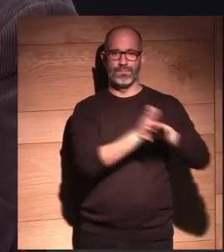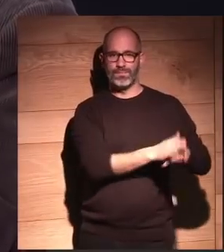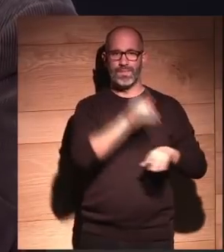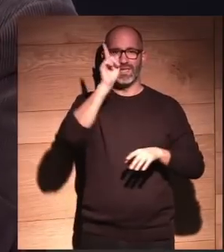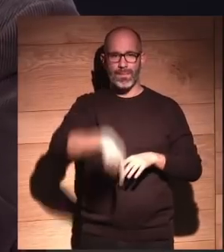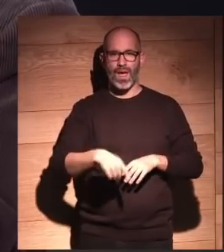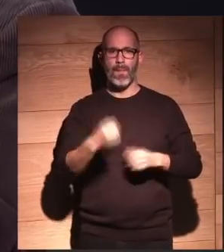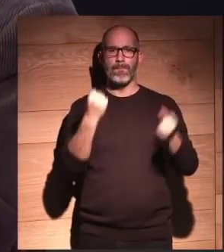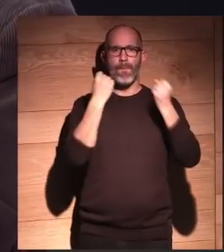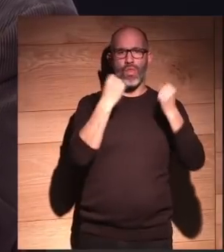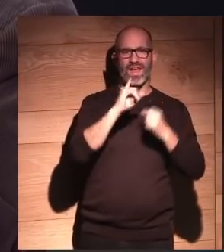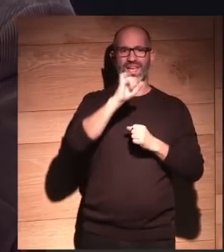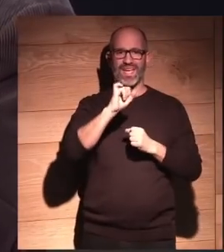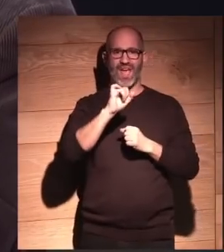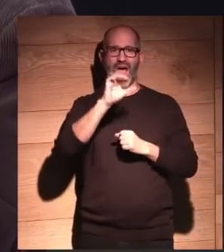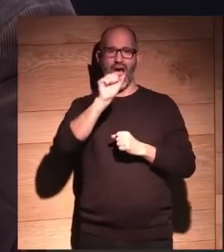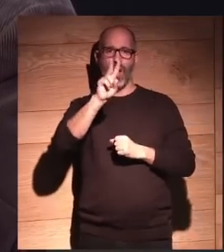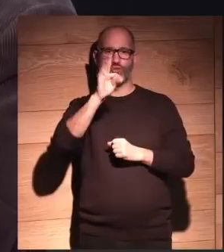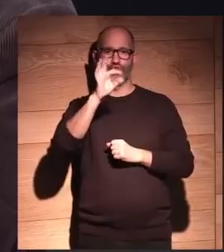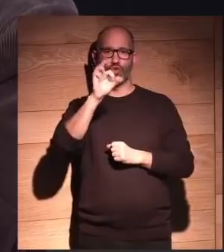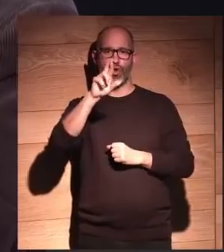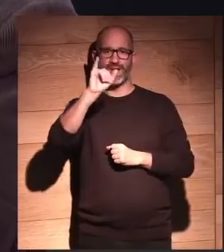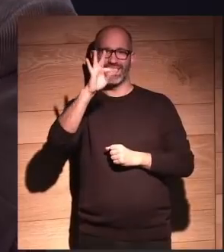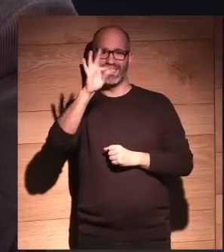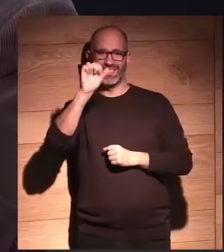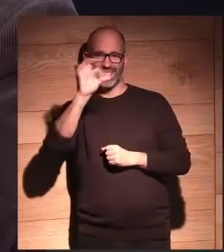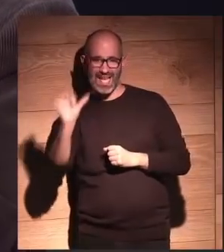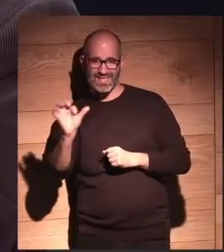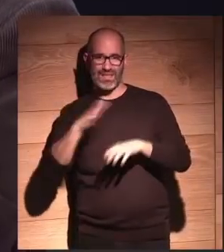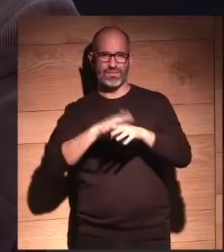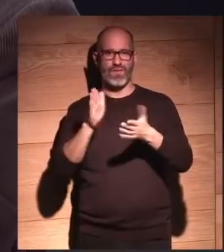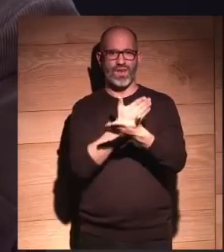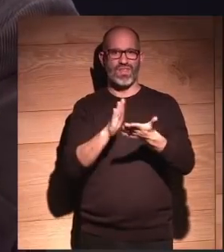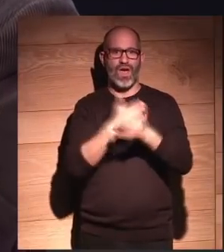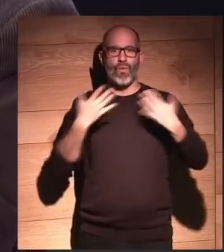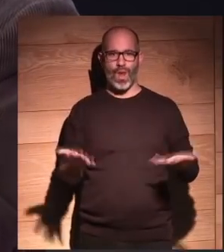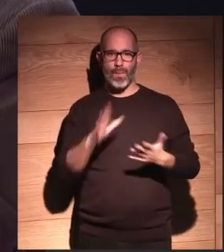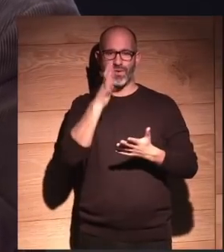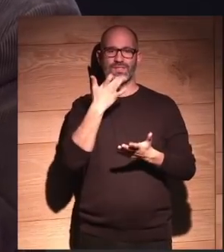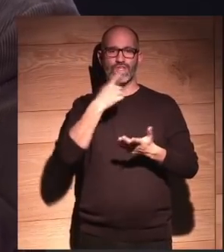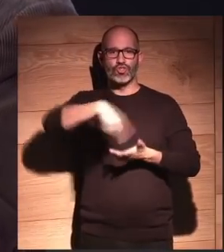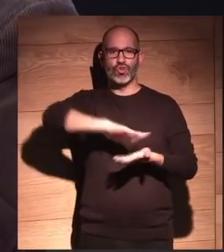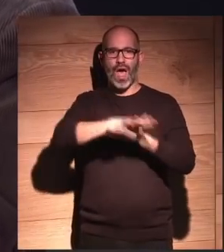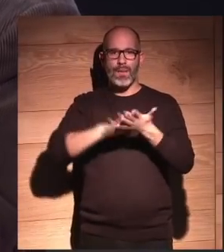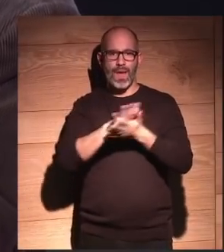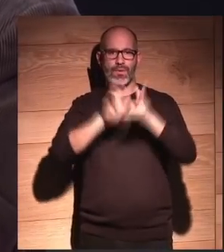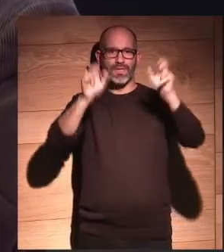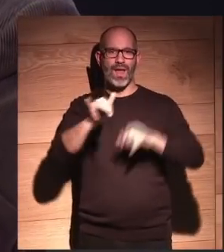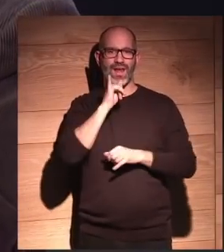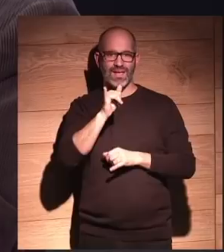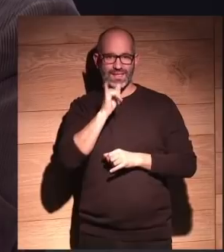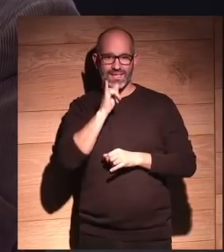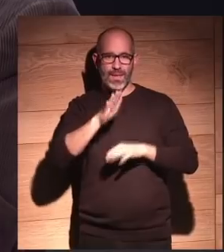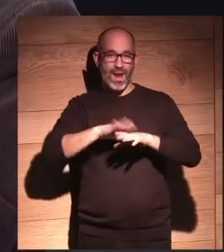y autoritas. Eso es específicamente romano también. De manera que cuando estamos hablando del latín y